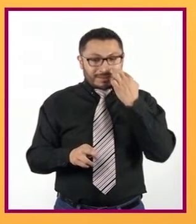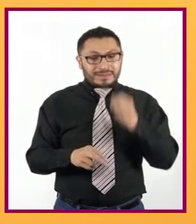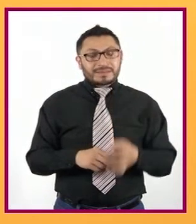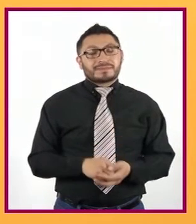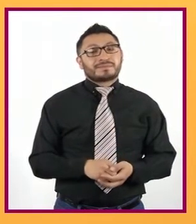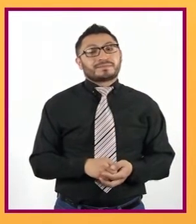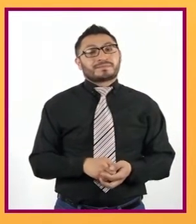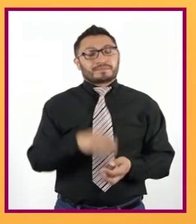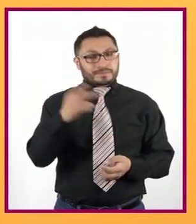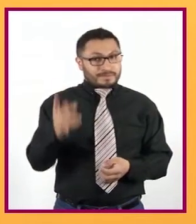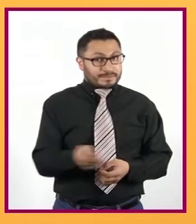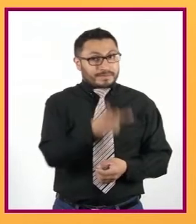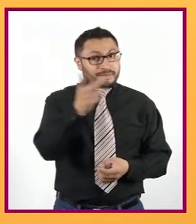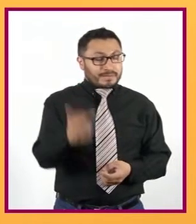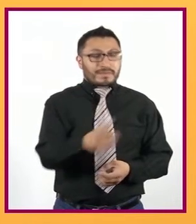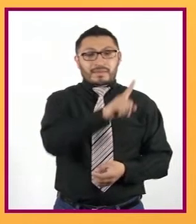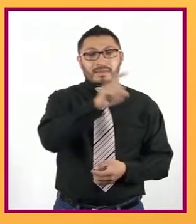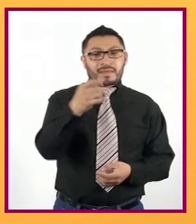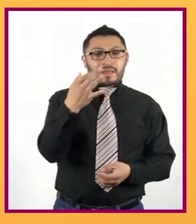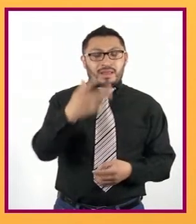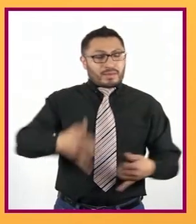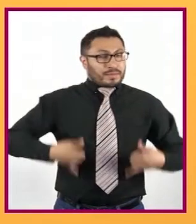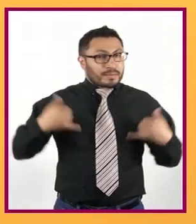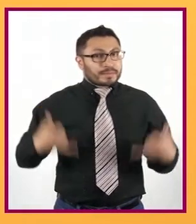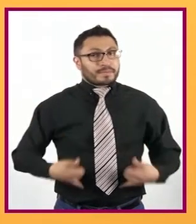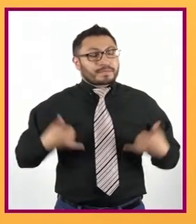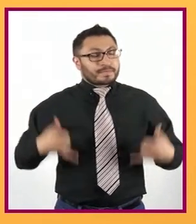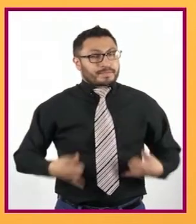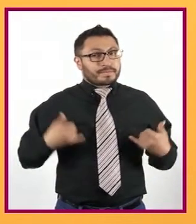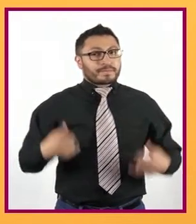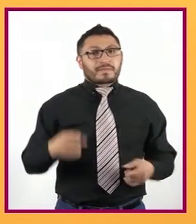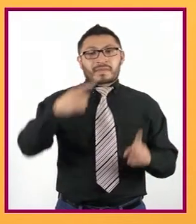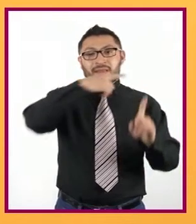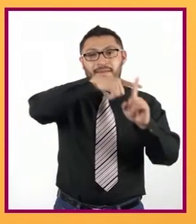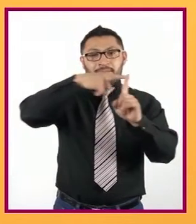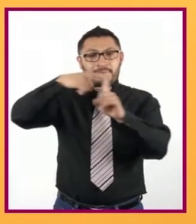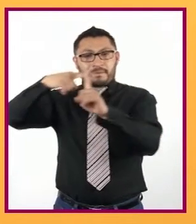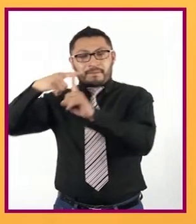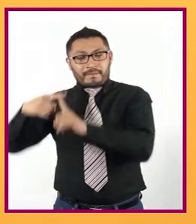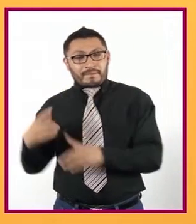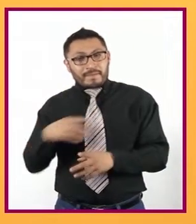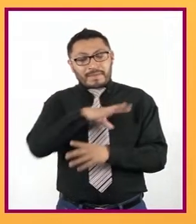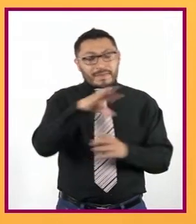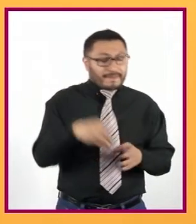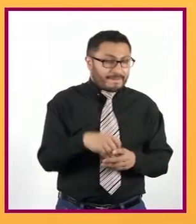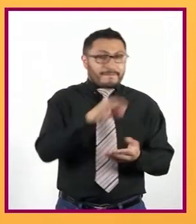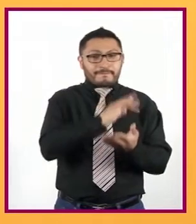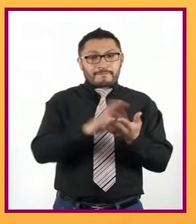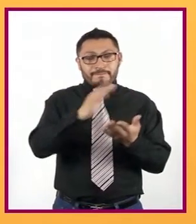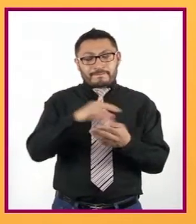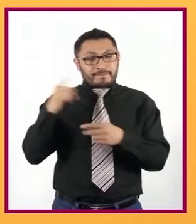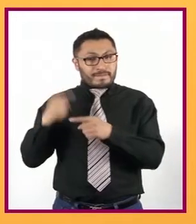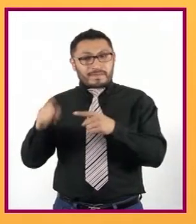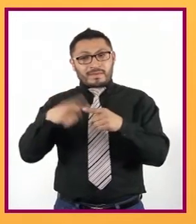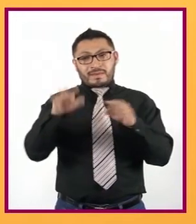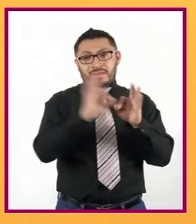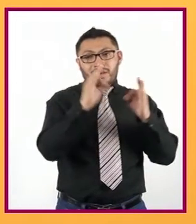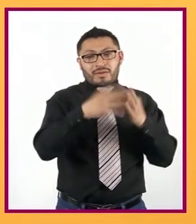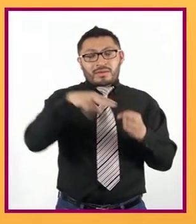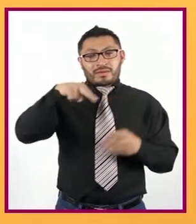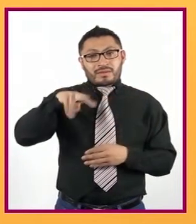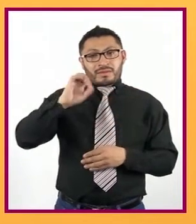Como encuestaste a 150 adolescentes que suman entre quienes leen novelas de ciencia ficción,